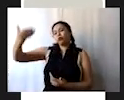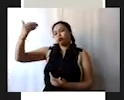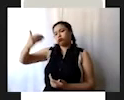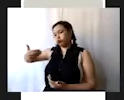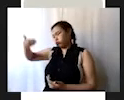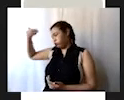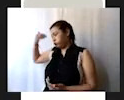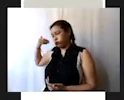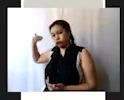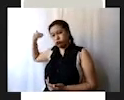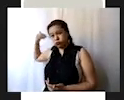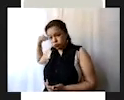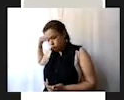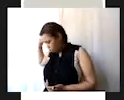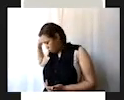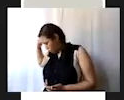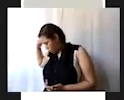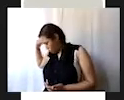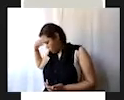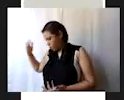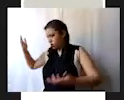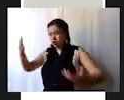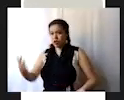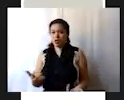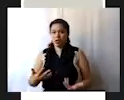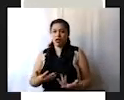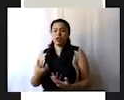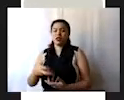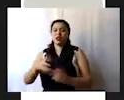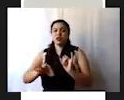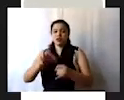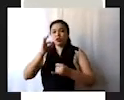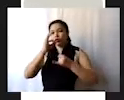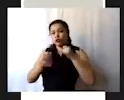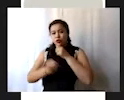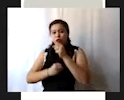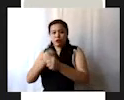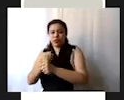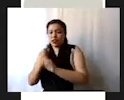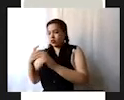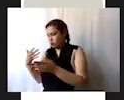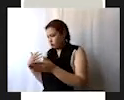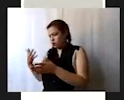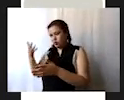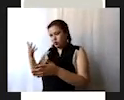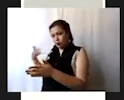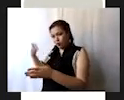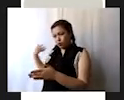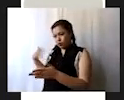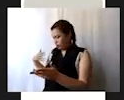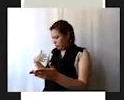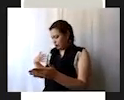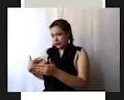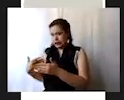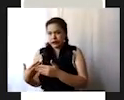allí, pues son particularmente los últimos años los que llaman la atención de todos los gobiernos para ponerse